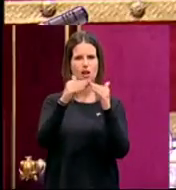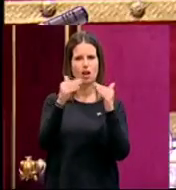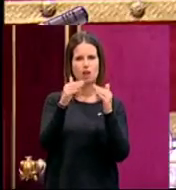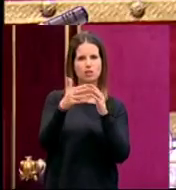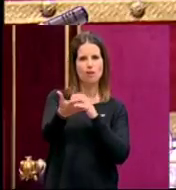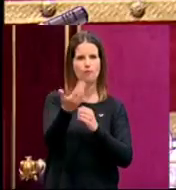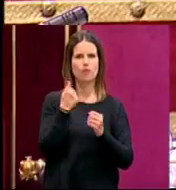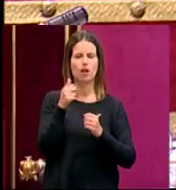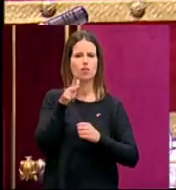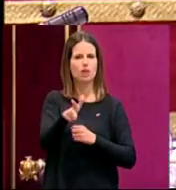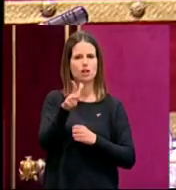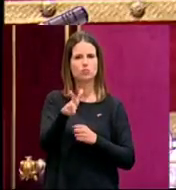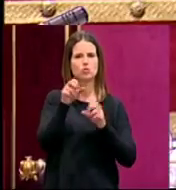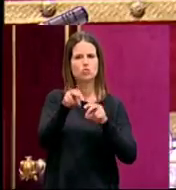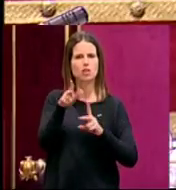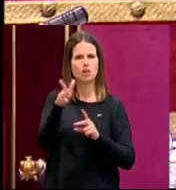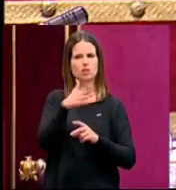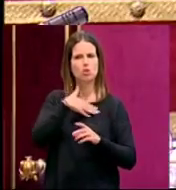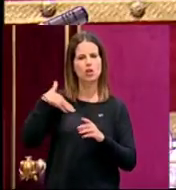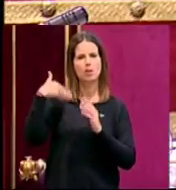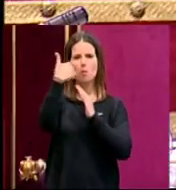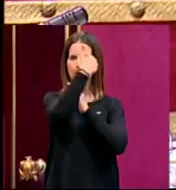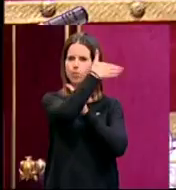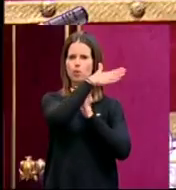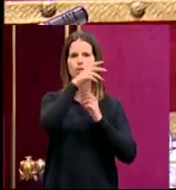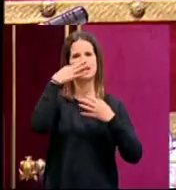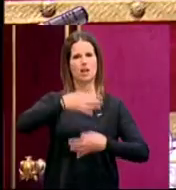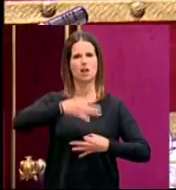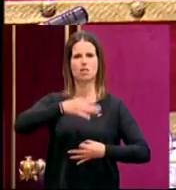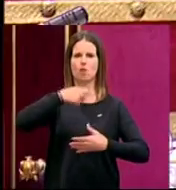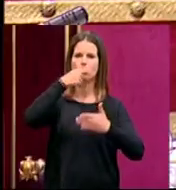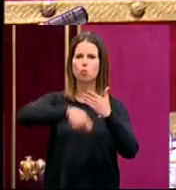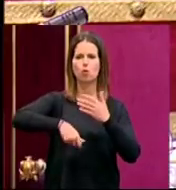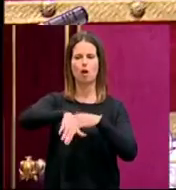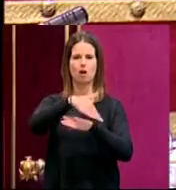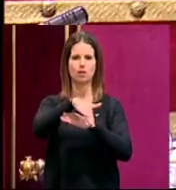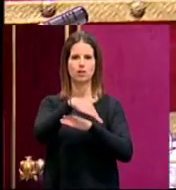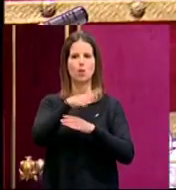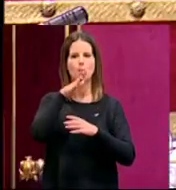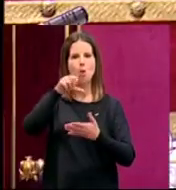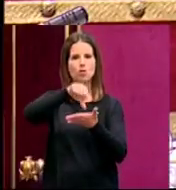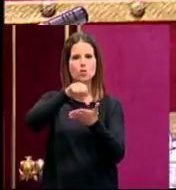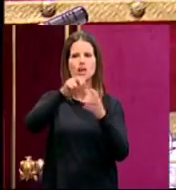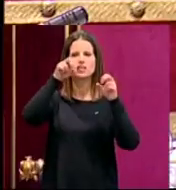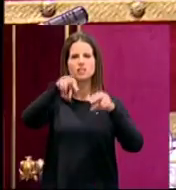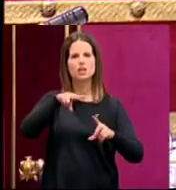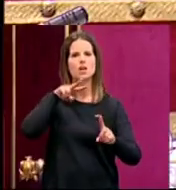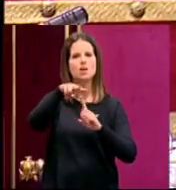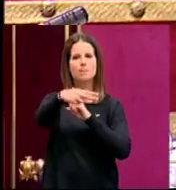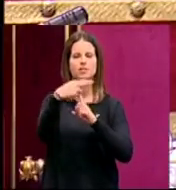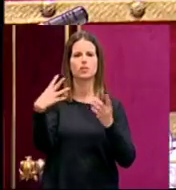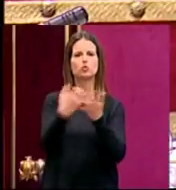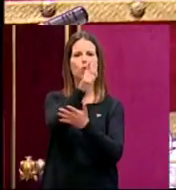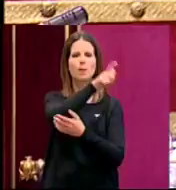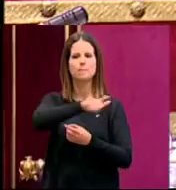los derechos. No queremos una Granada que dé la espalda a las realidades más duras que se viven en nuestras calles. Por una ciudad sin invisibles donde todas las